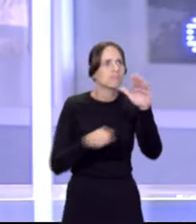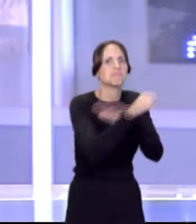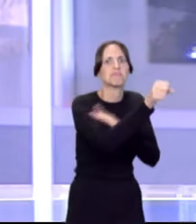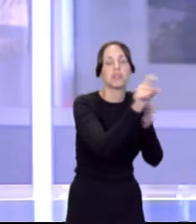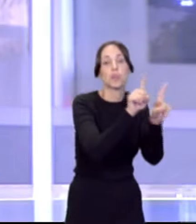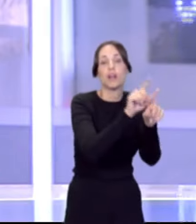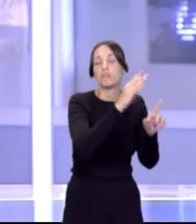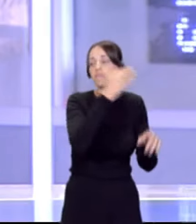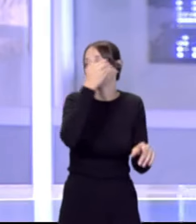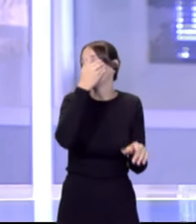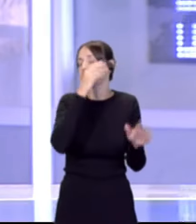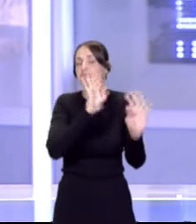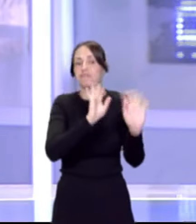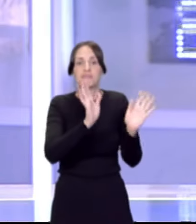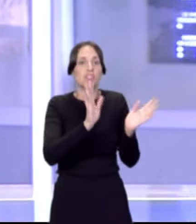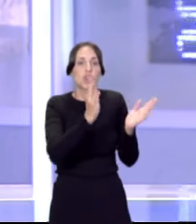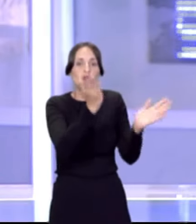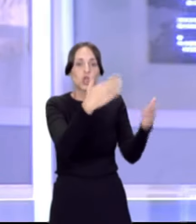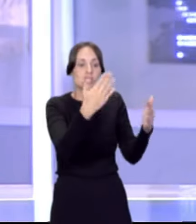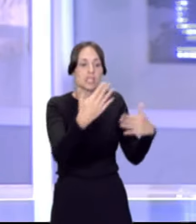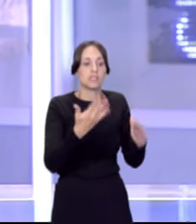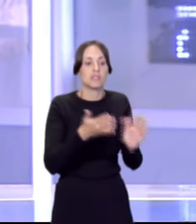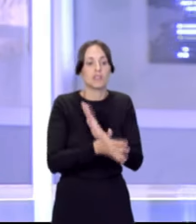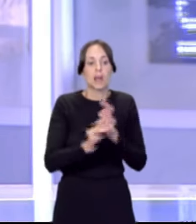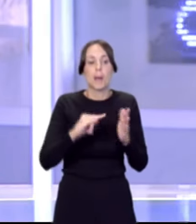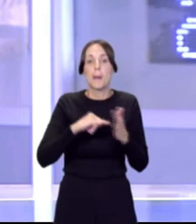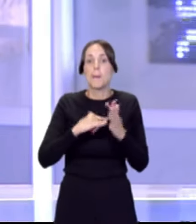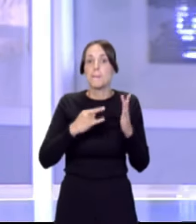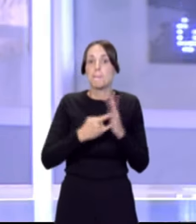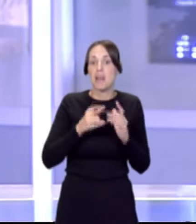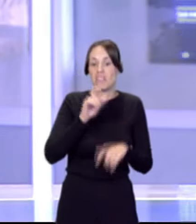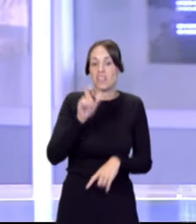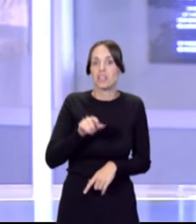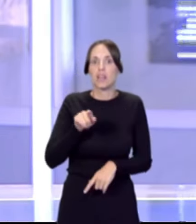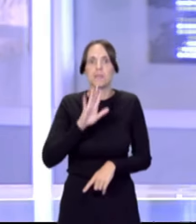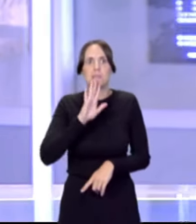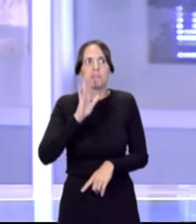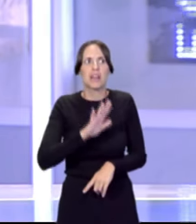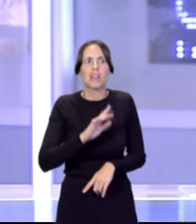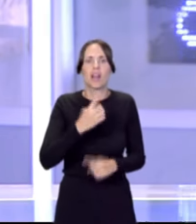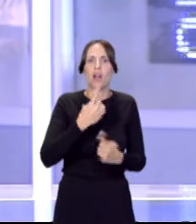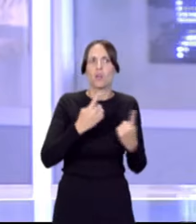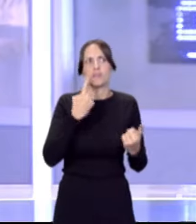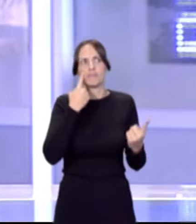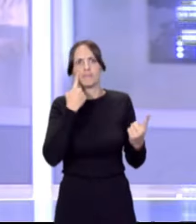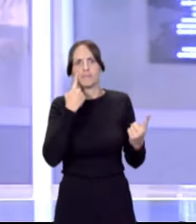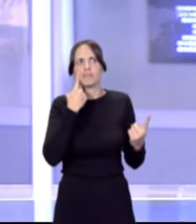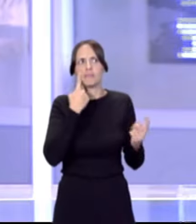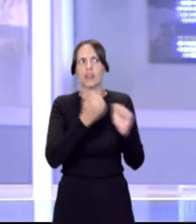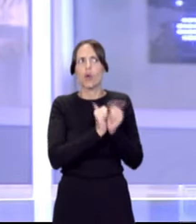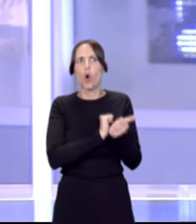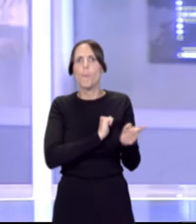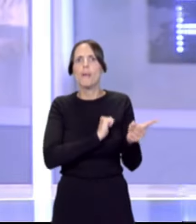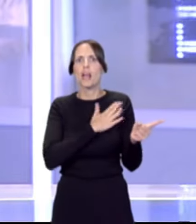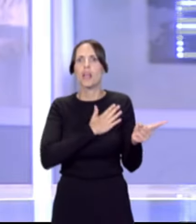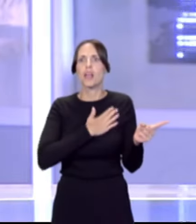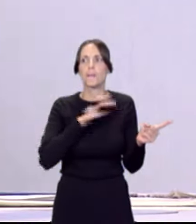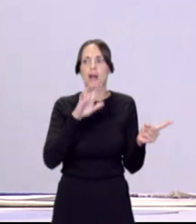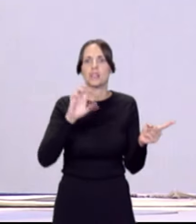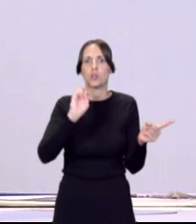invisibles. Bueno, en fin, es el plan Meloni, donde, por cierto, algunos ya parece que empiezan a fijarse en ese plan, sí, para aplicarlo, en este caso en